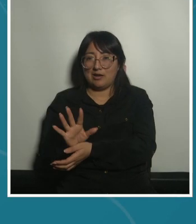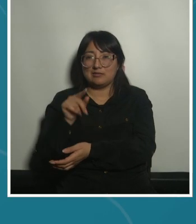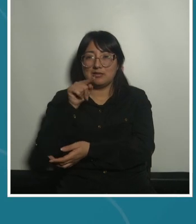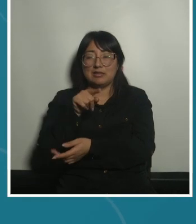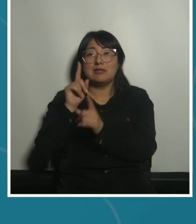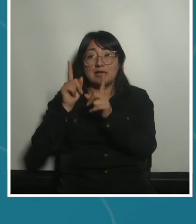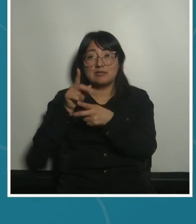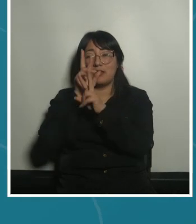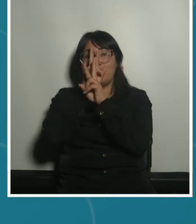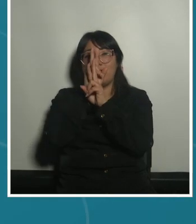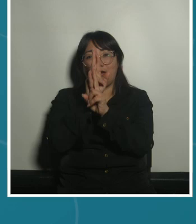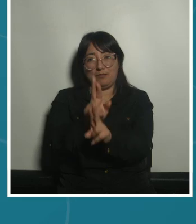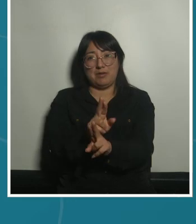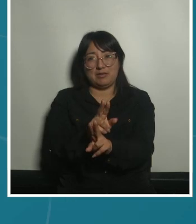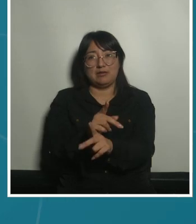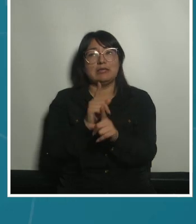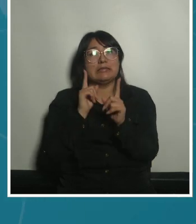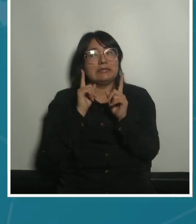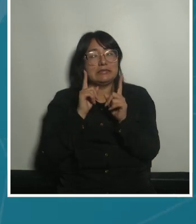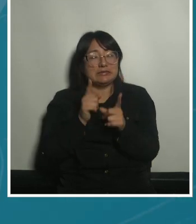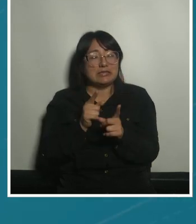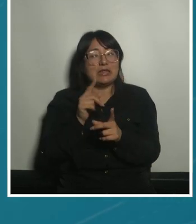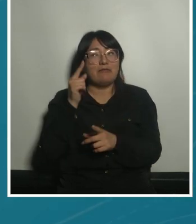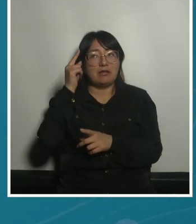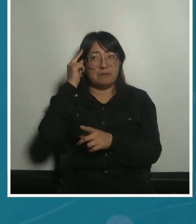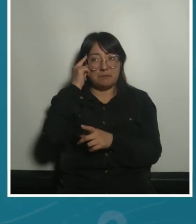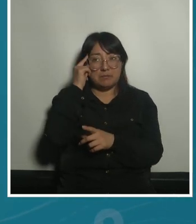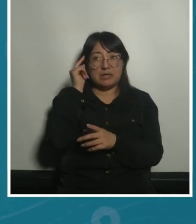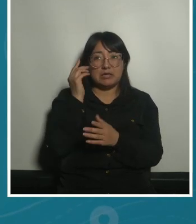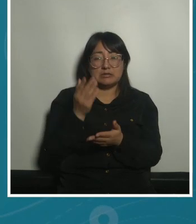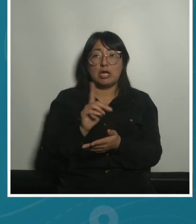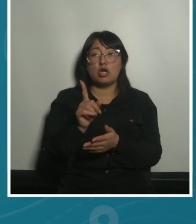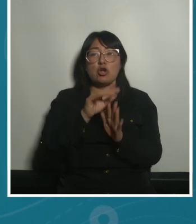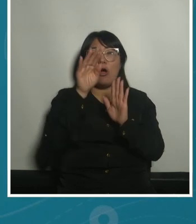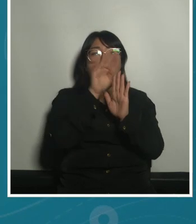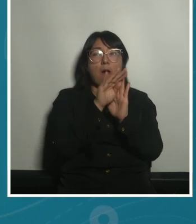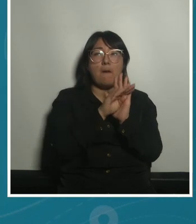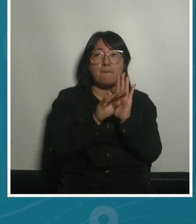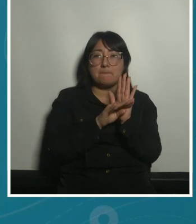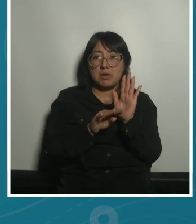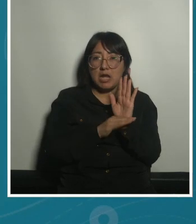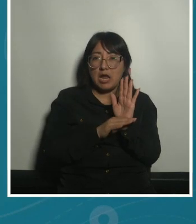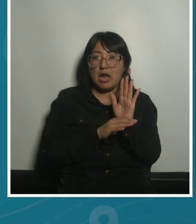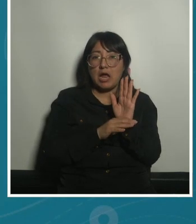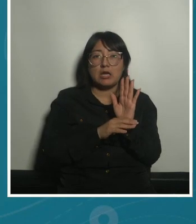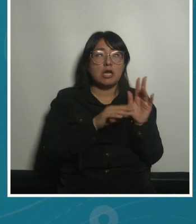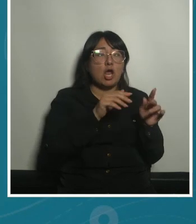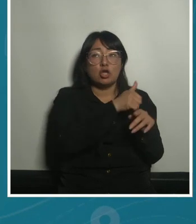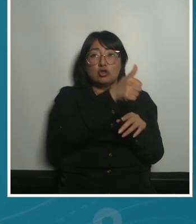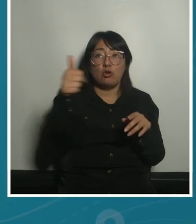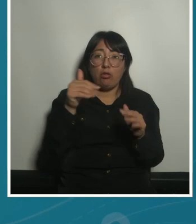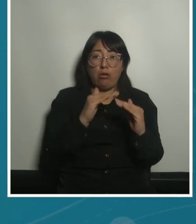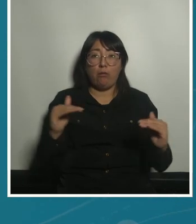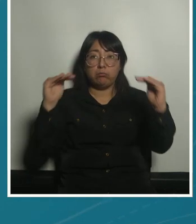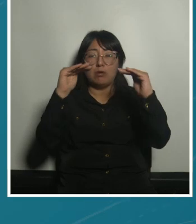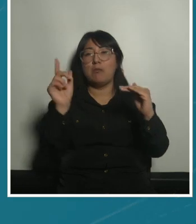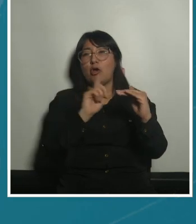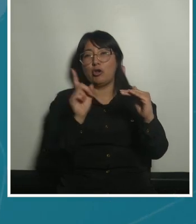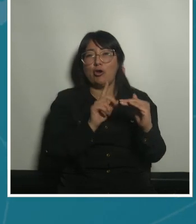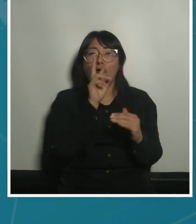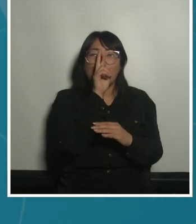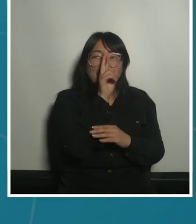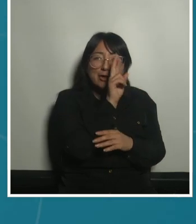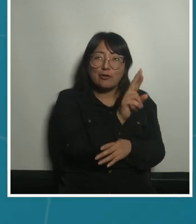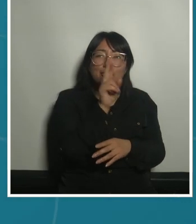que tomarlos entonces de acuerdo, no como planes maestros genéricos e implementarlos a todos por igual, sino que reconocer esas